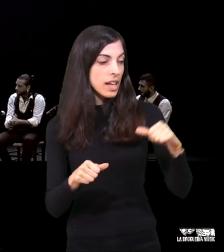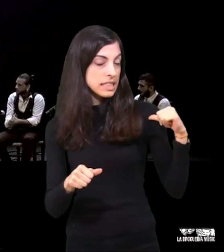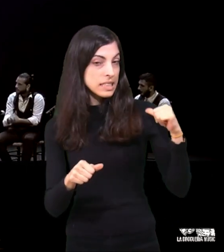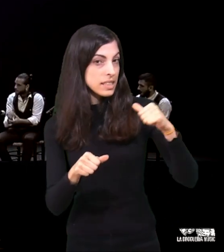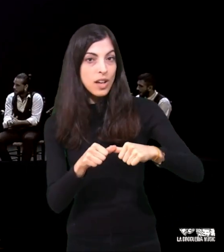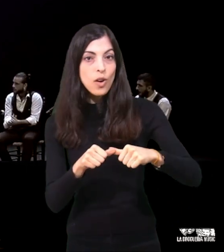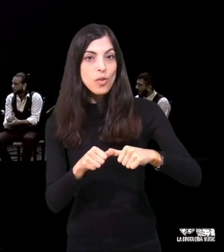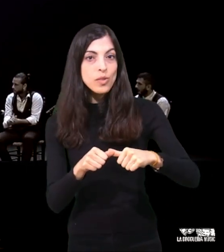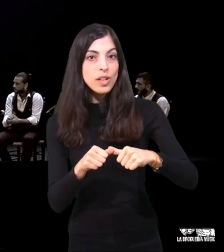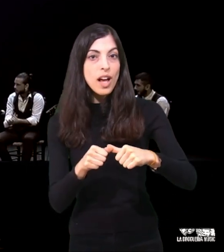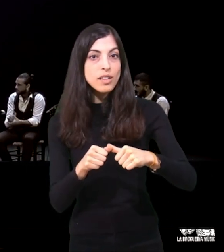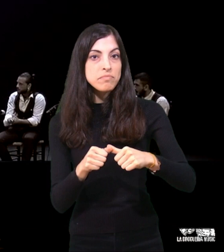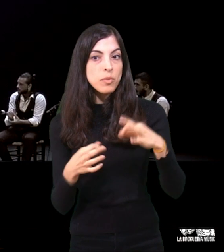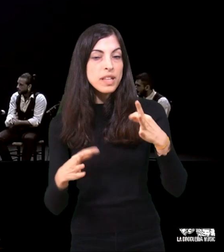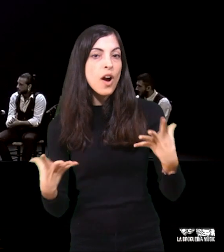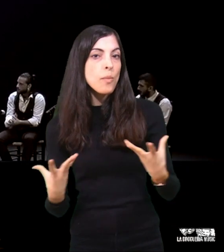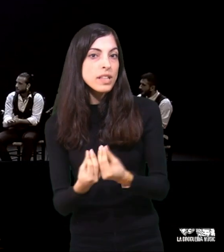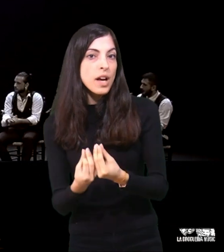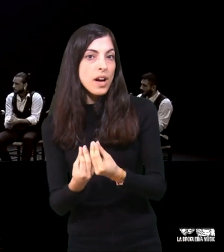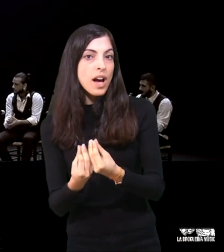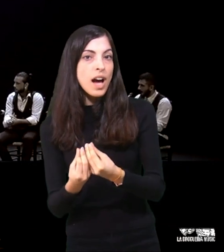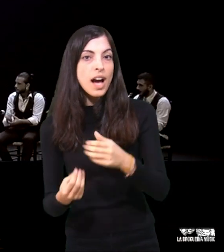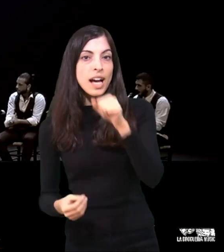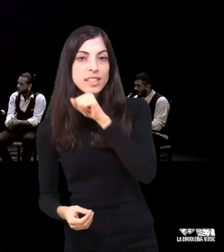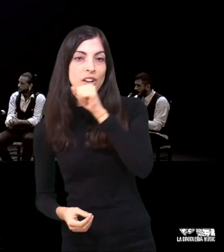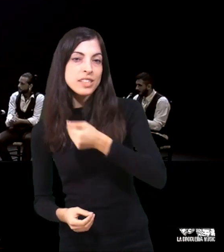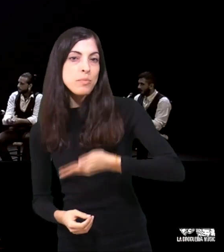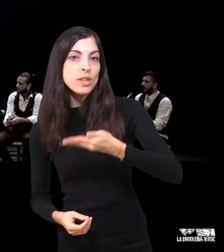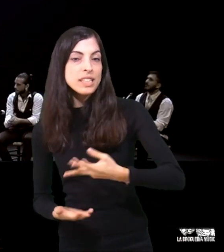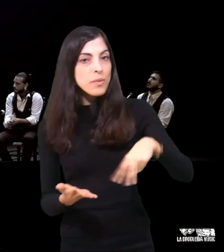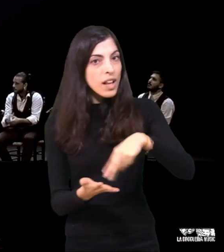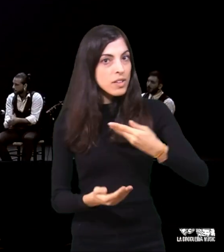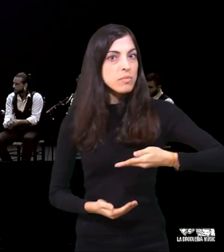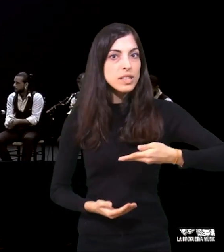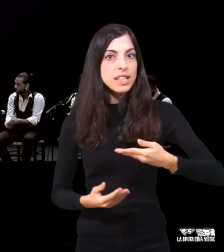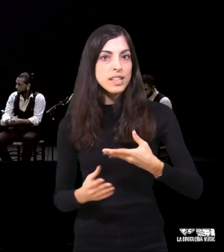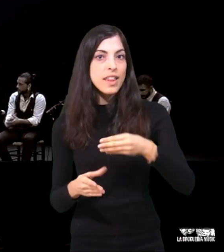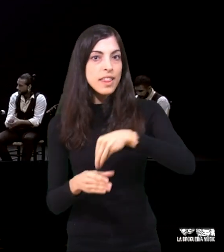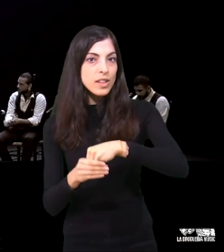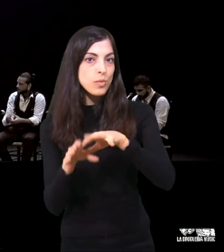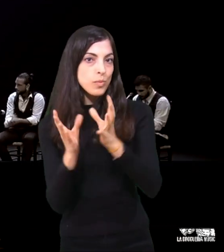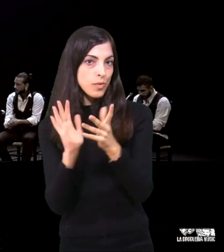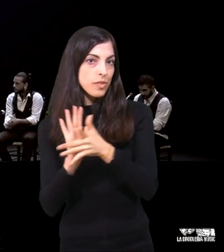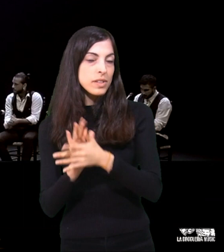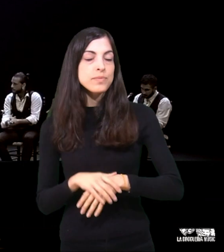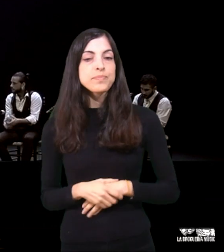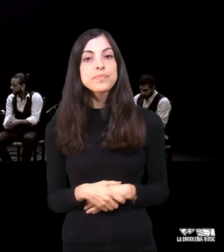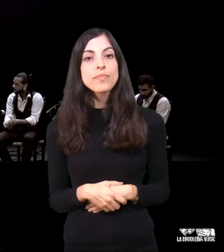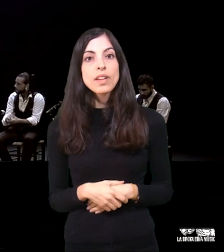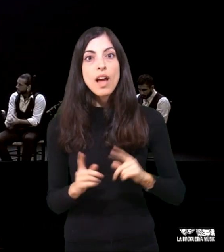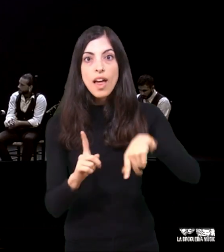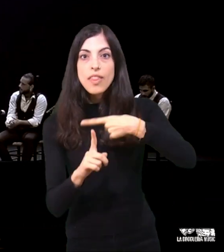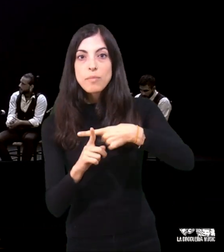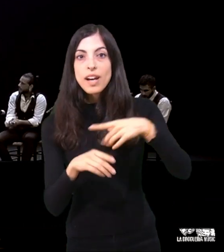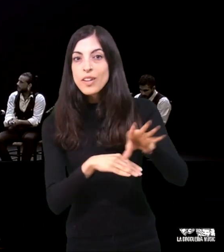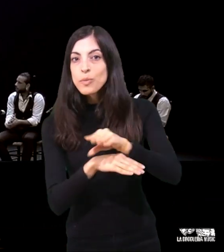Hasta la fecha ha estado acompañando con su maestría a los más grandes cantaores y bailadores de este arte, además de